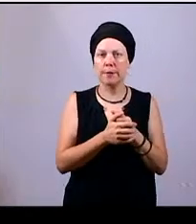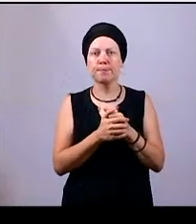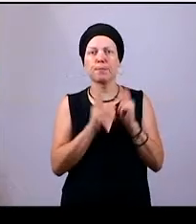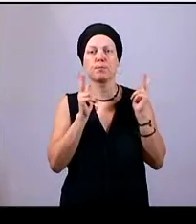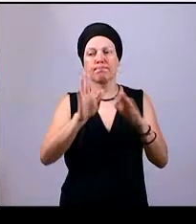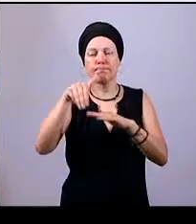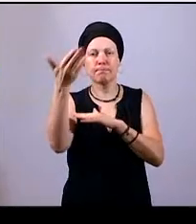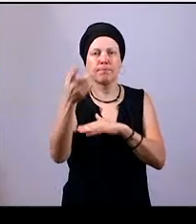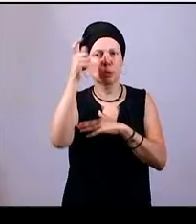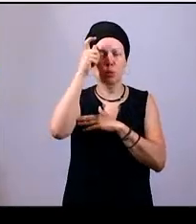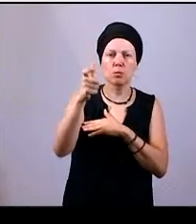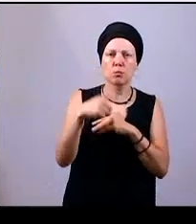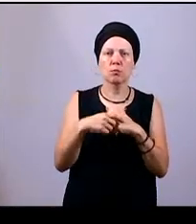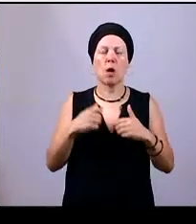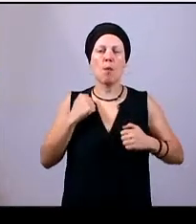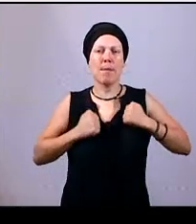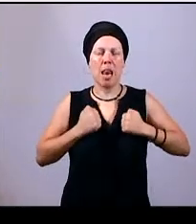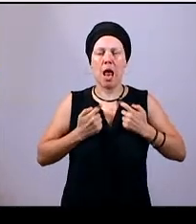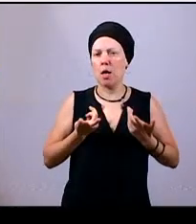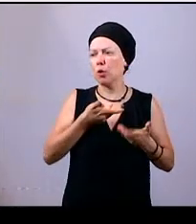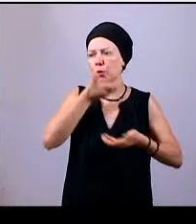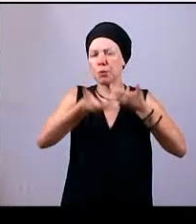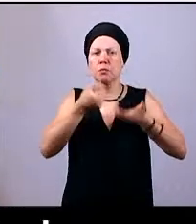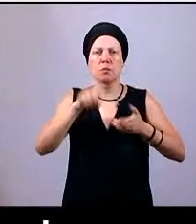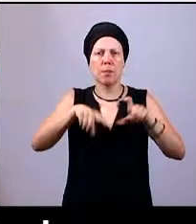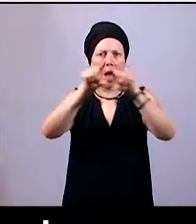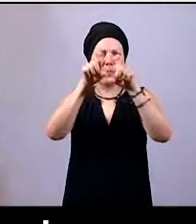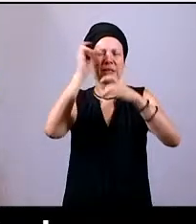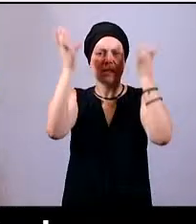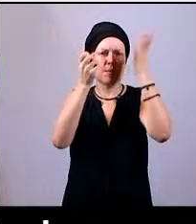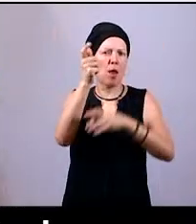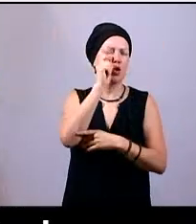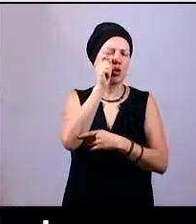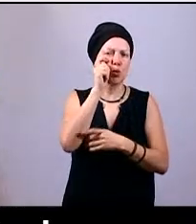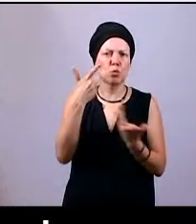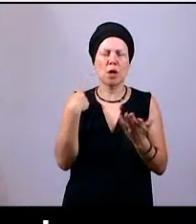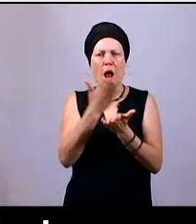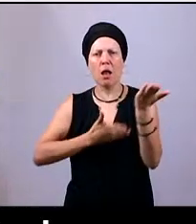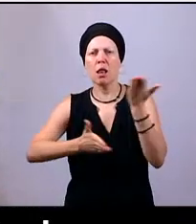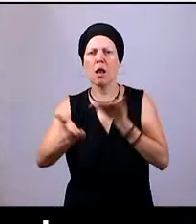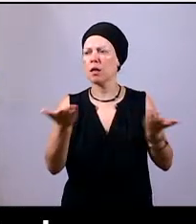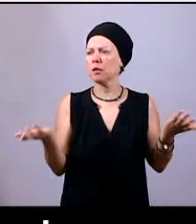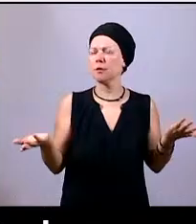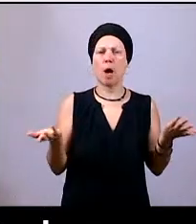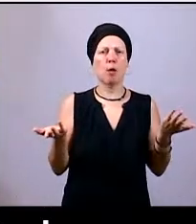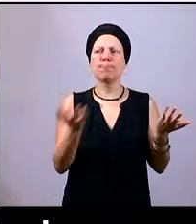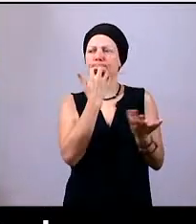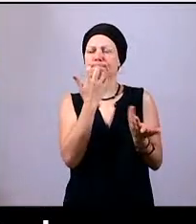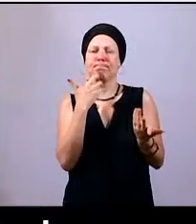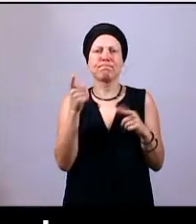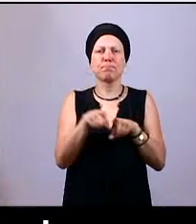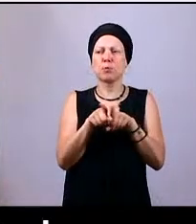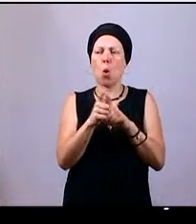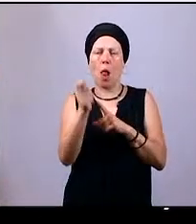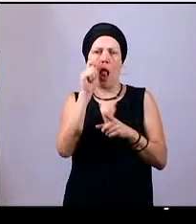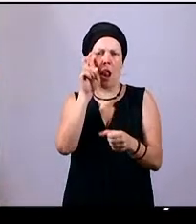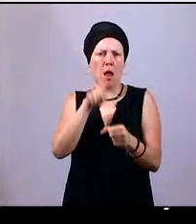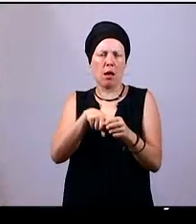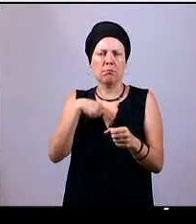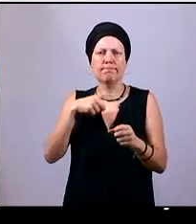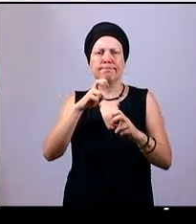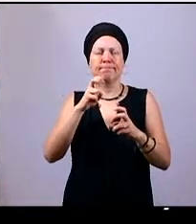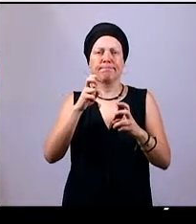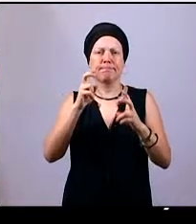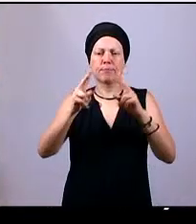extrahoteleros, rurales, balnearios, así como empresas de actividades turísticas alternativas, de intermediación turística, de restauración